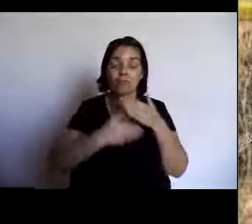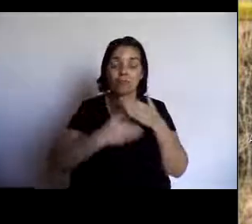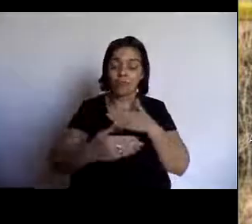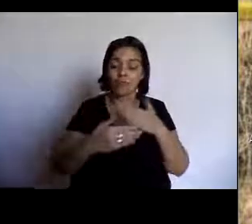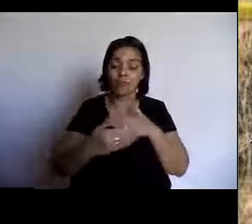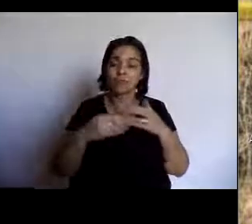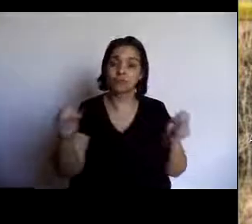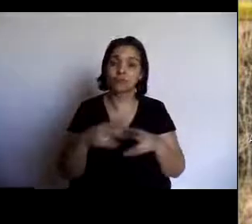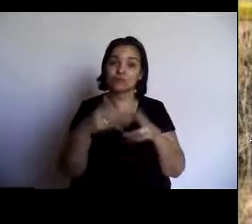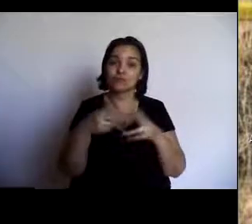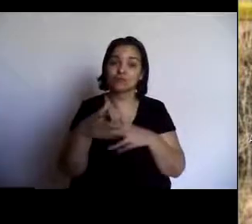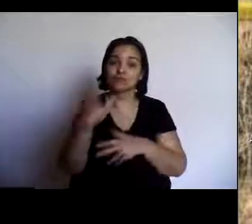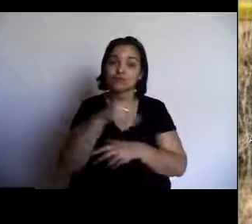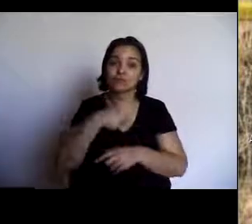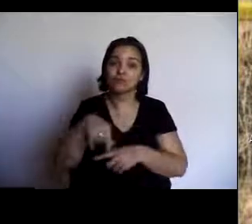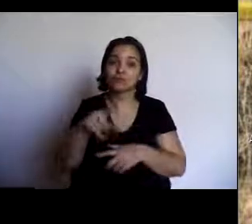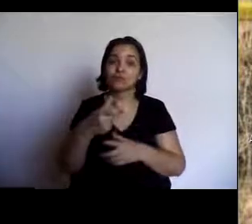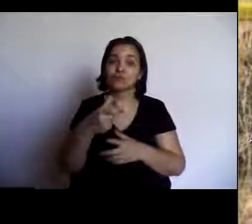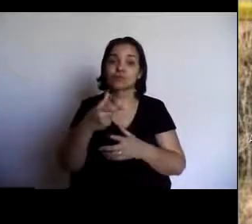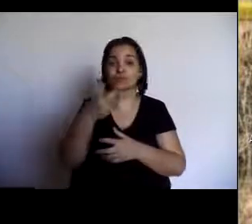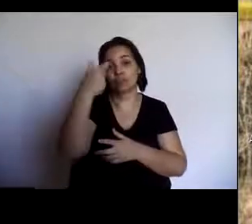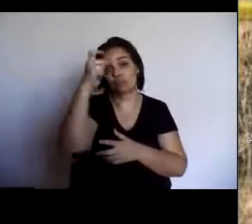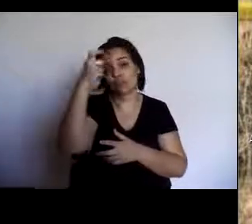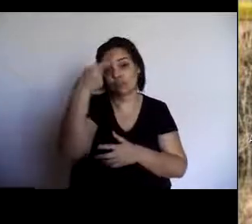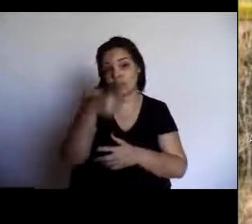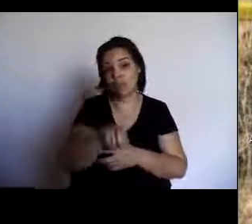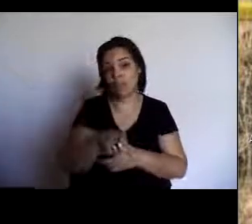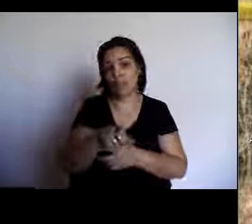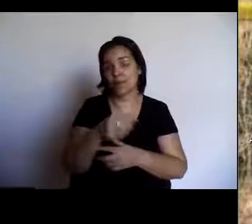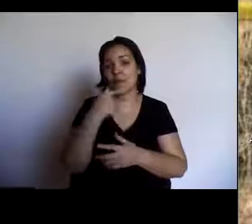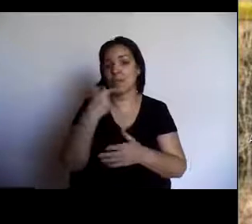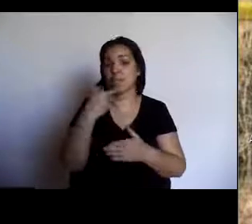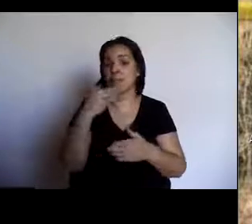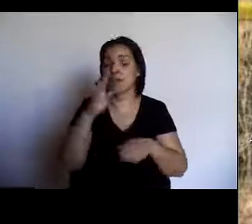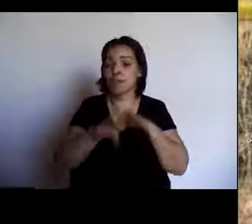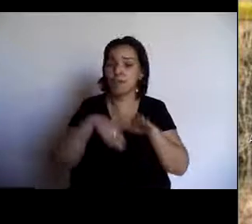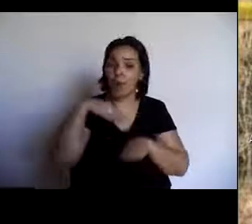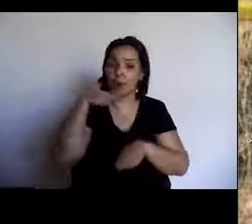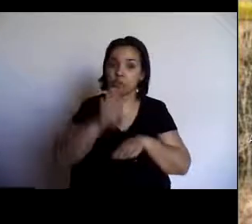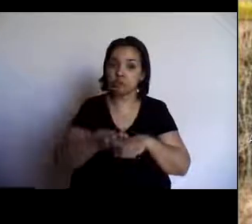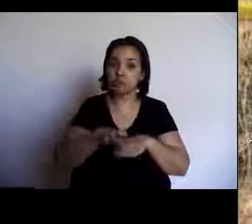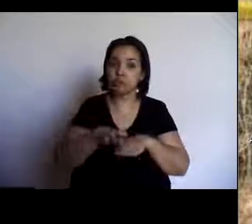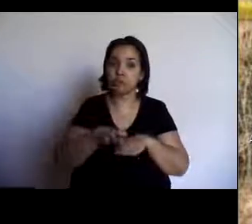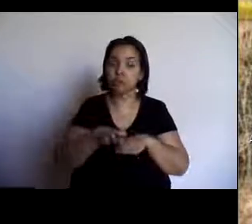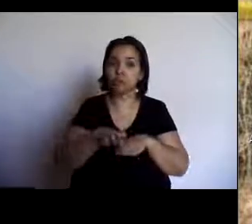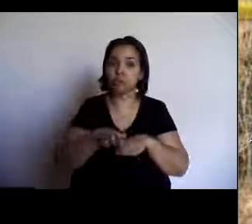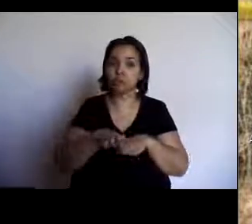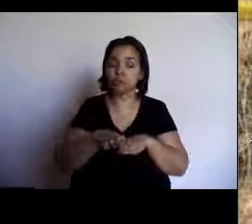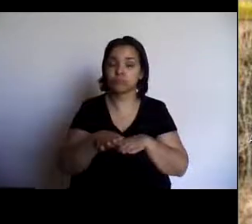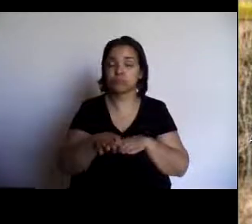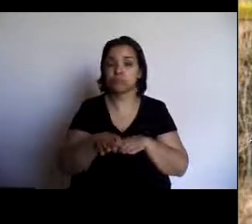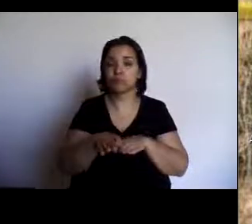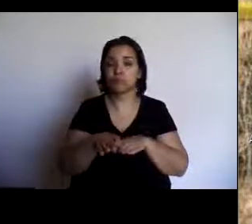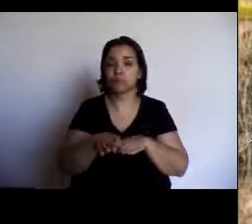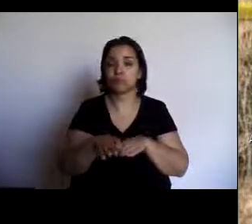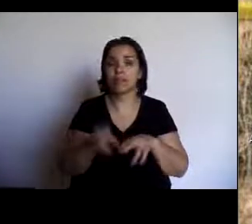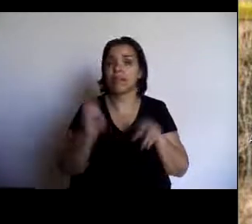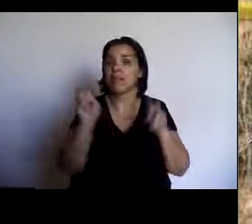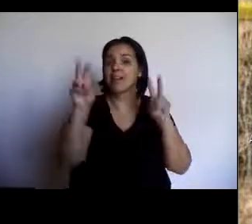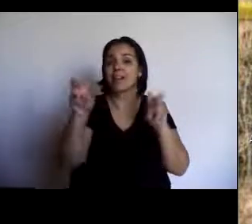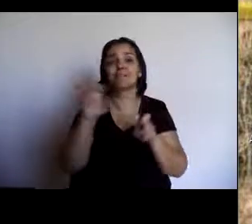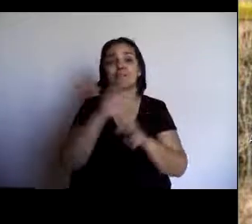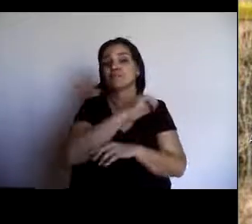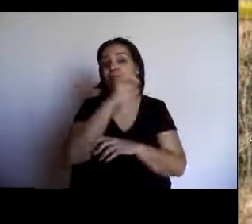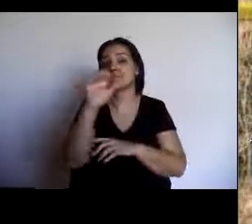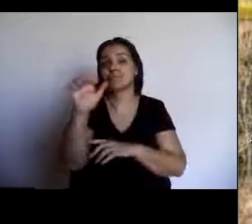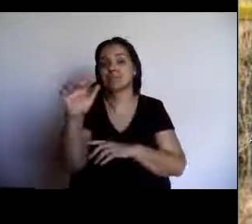y de nuestros municipios, de modo que podamos avanzar en esa construcción de la nueva Europa desde lo